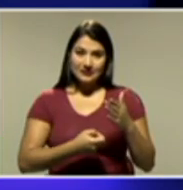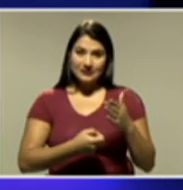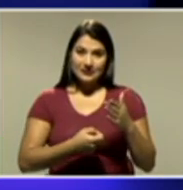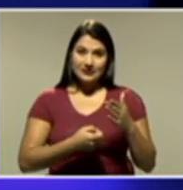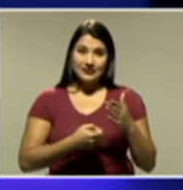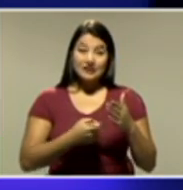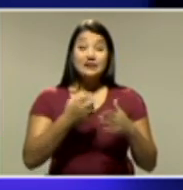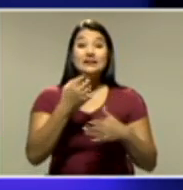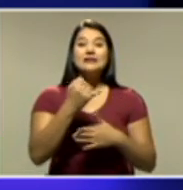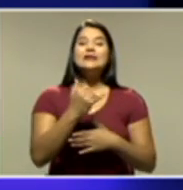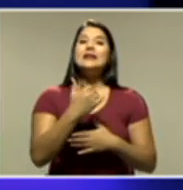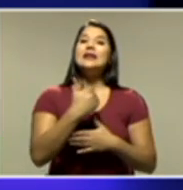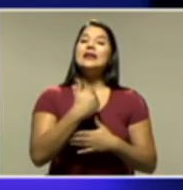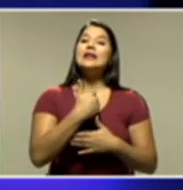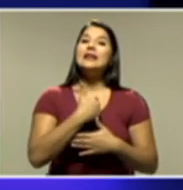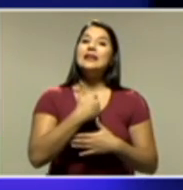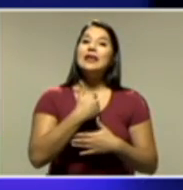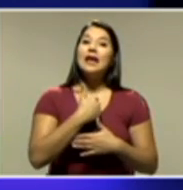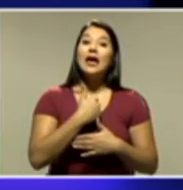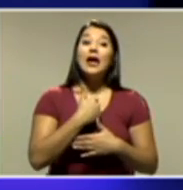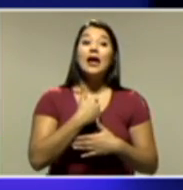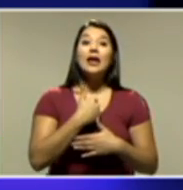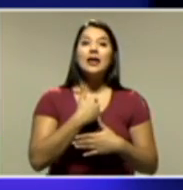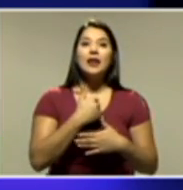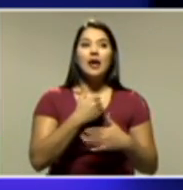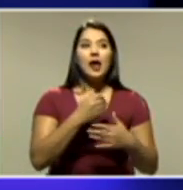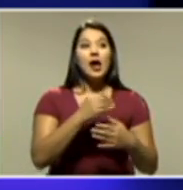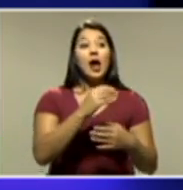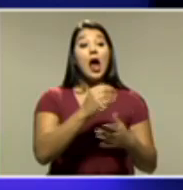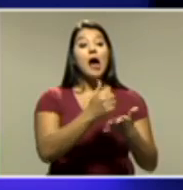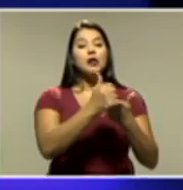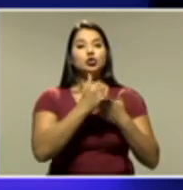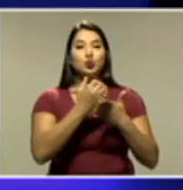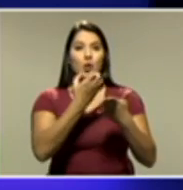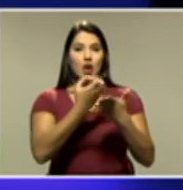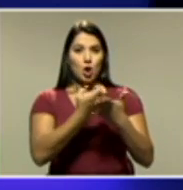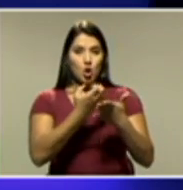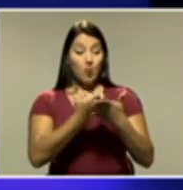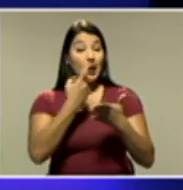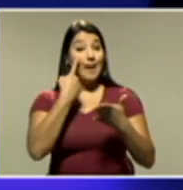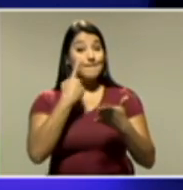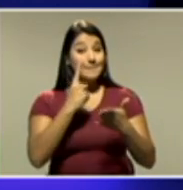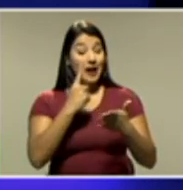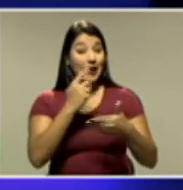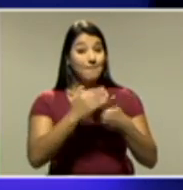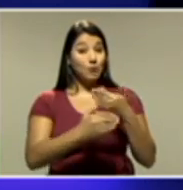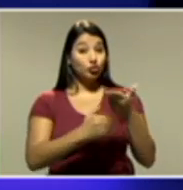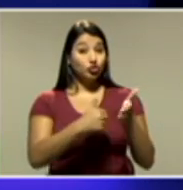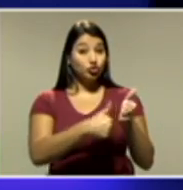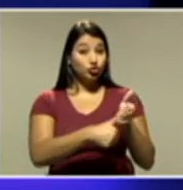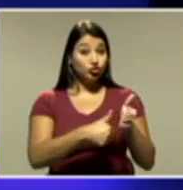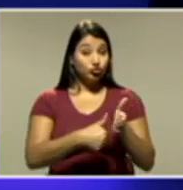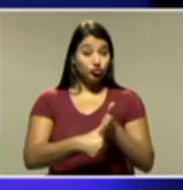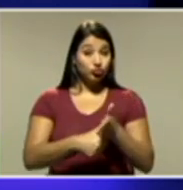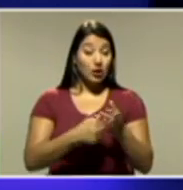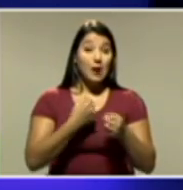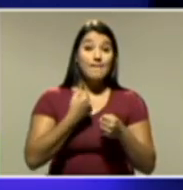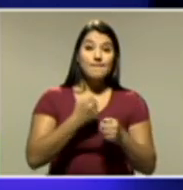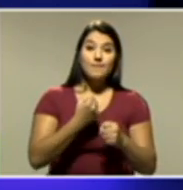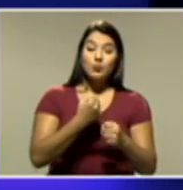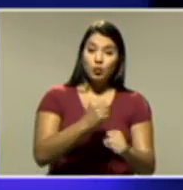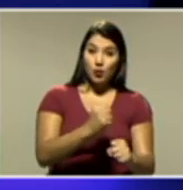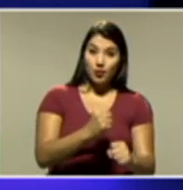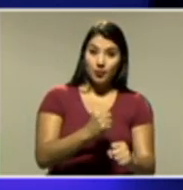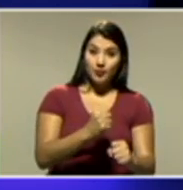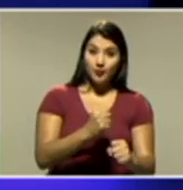exista financiamiento para esta actividad política cantonal pone un incentivo